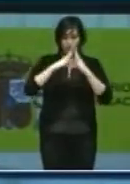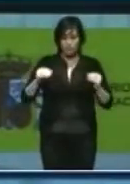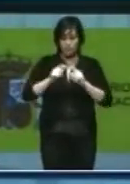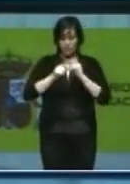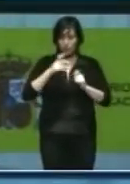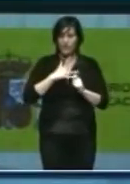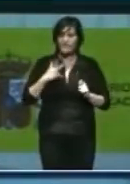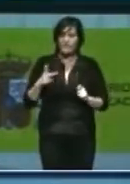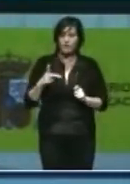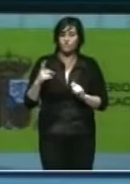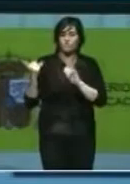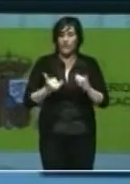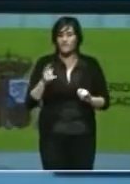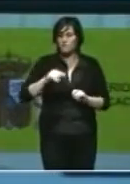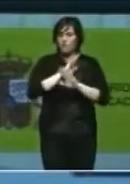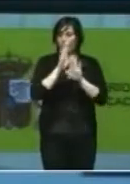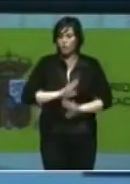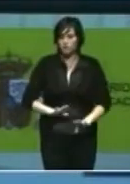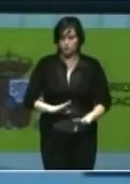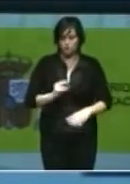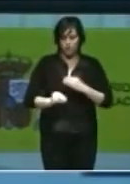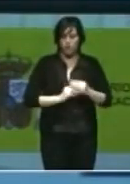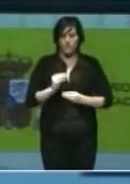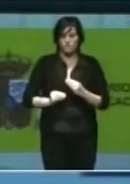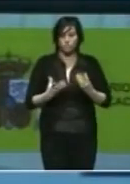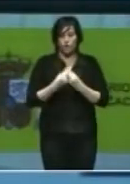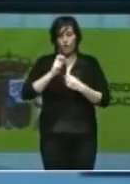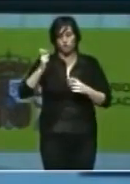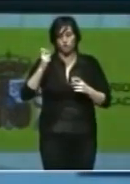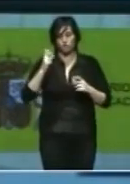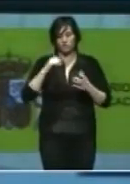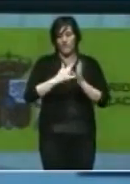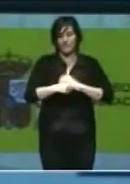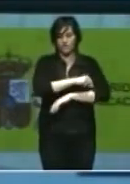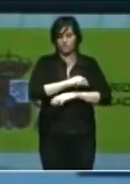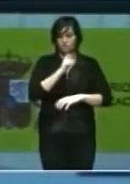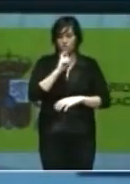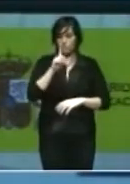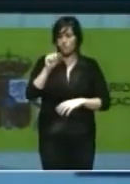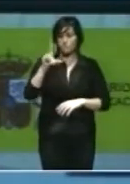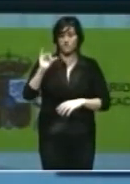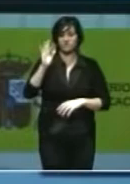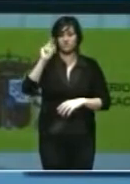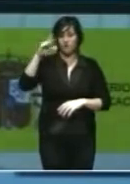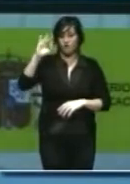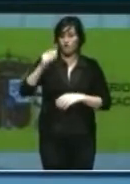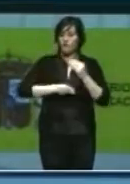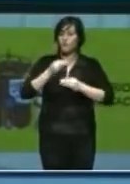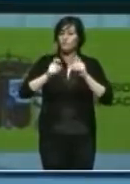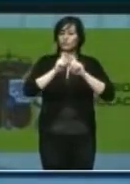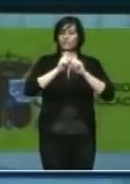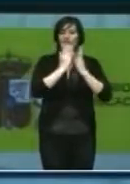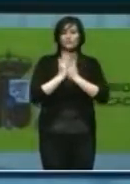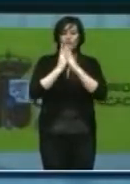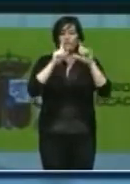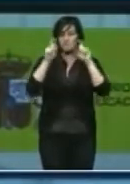quería también traer el último que realizamos con otros arquitectos, con Mariano Pemar y Luis Franco, que fue la Escuela de Empresariales, en la